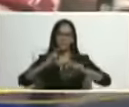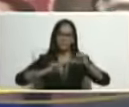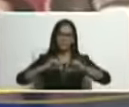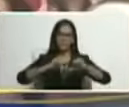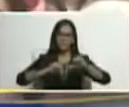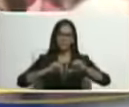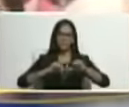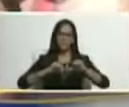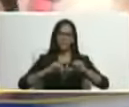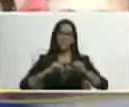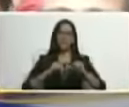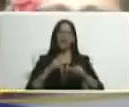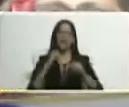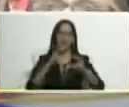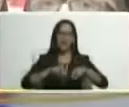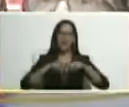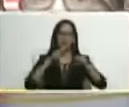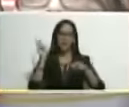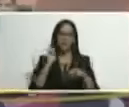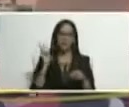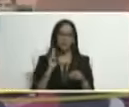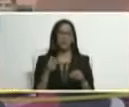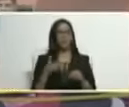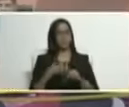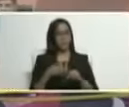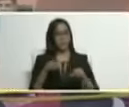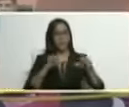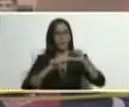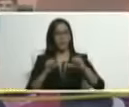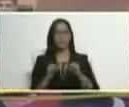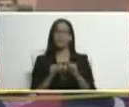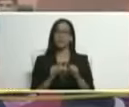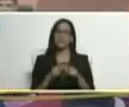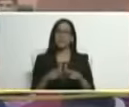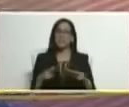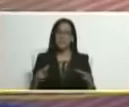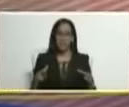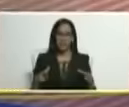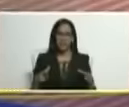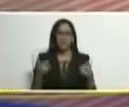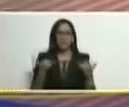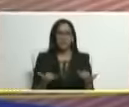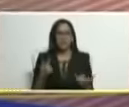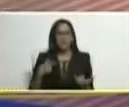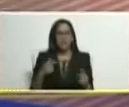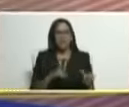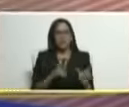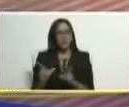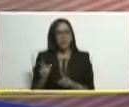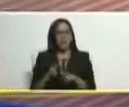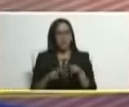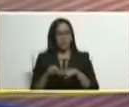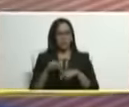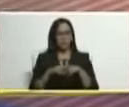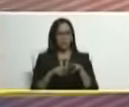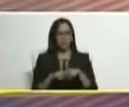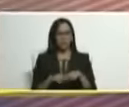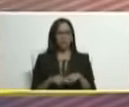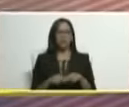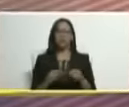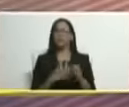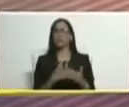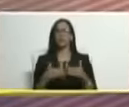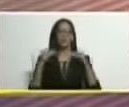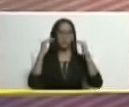Venezuela. Y Pequibem va a seguir creciendo. Ya tenemos listo la construcción de una